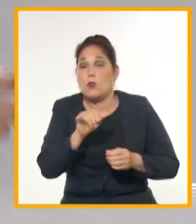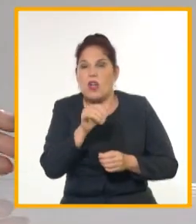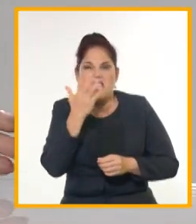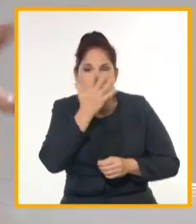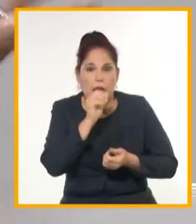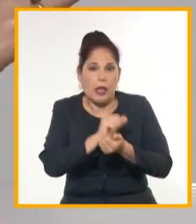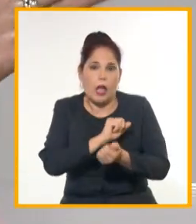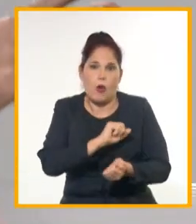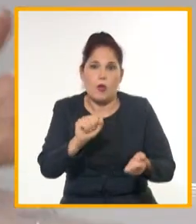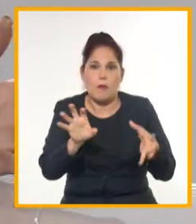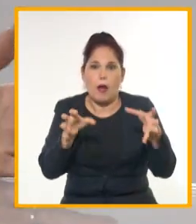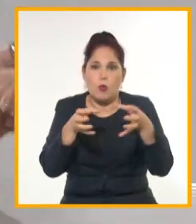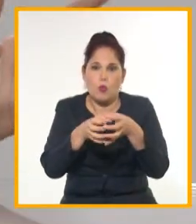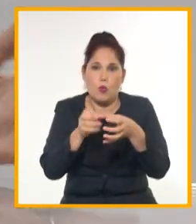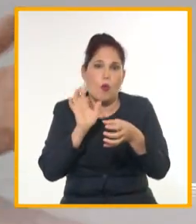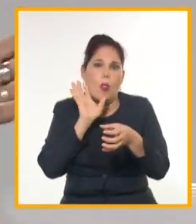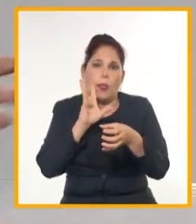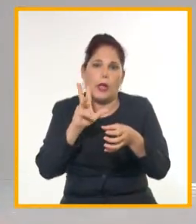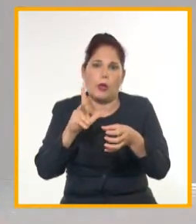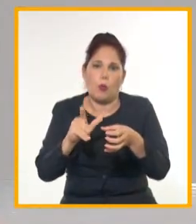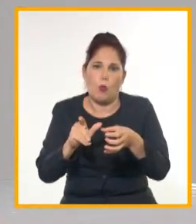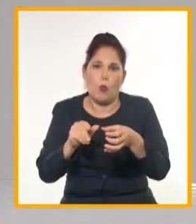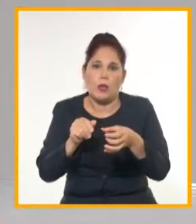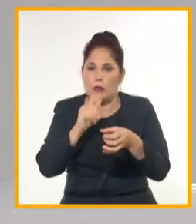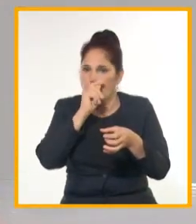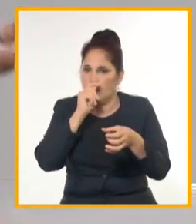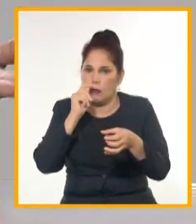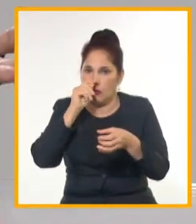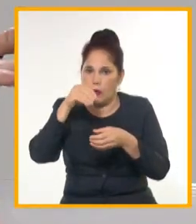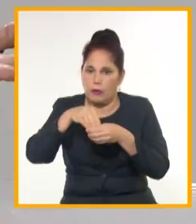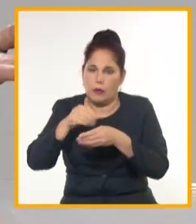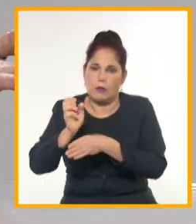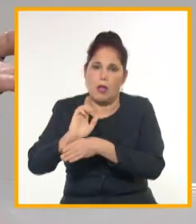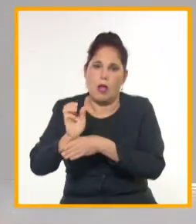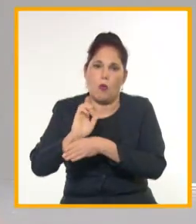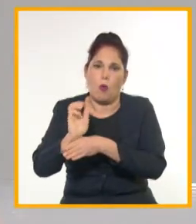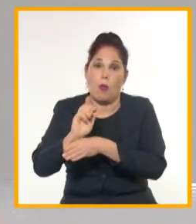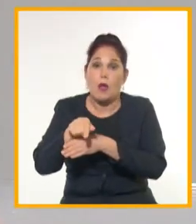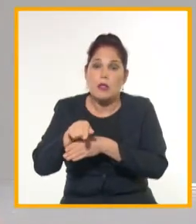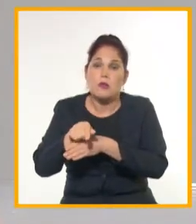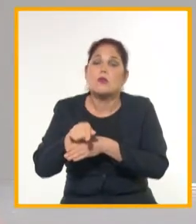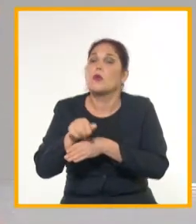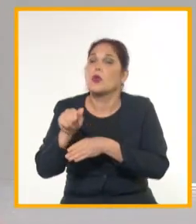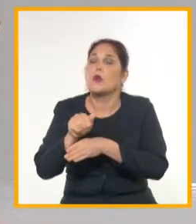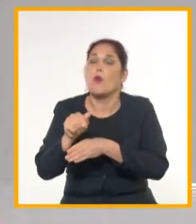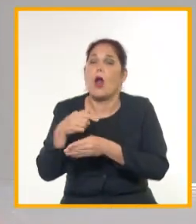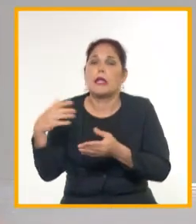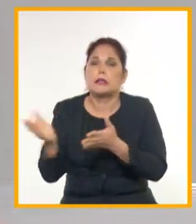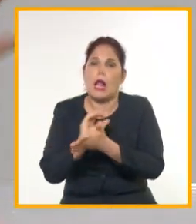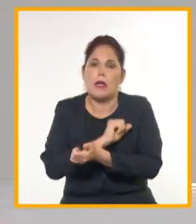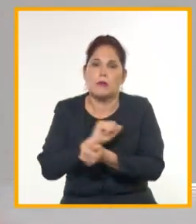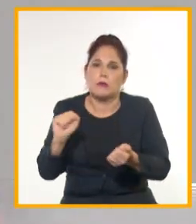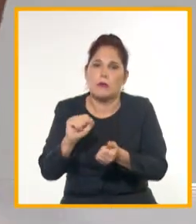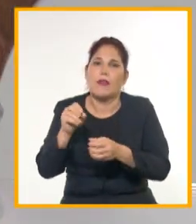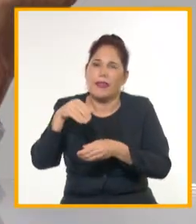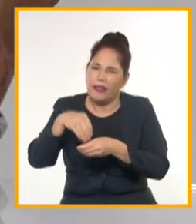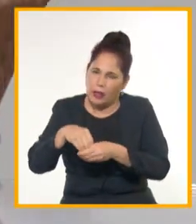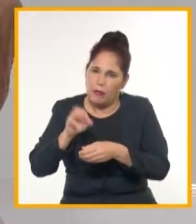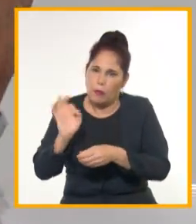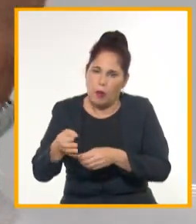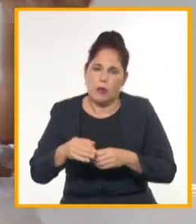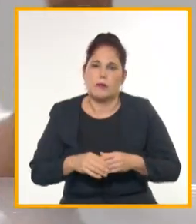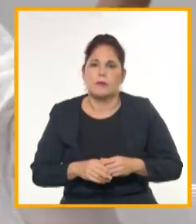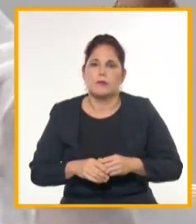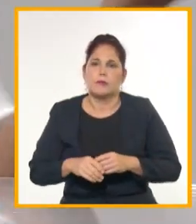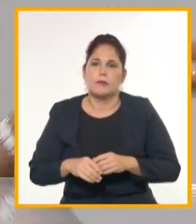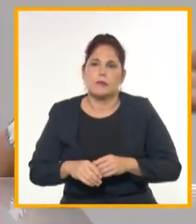las bandas delincuenciales dedicadas al narcotráfico en su país, lo cual ya sería santificar la presencia militar de Estados Unidos.